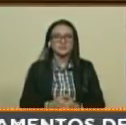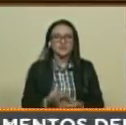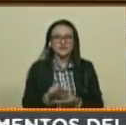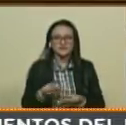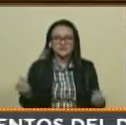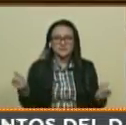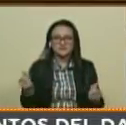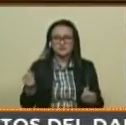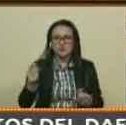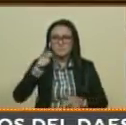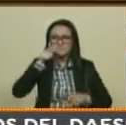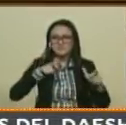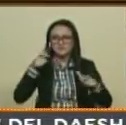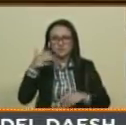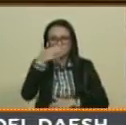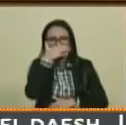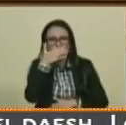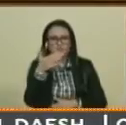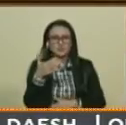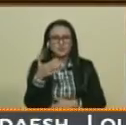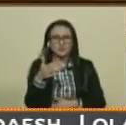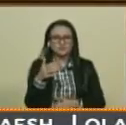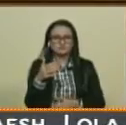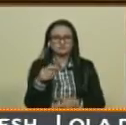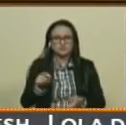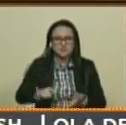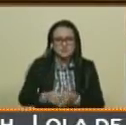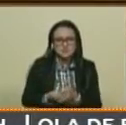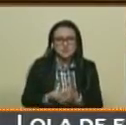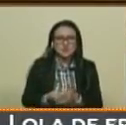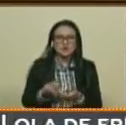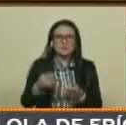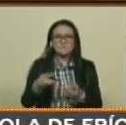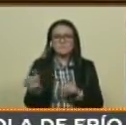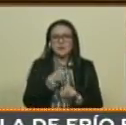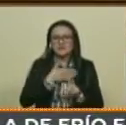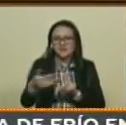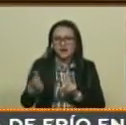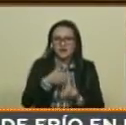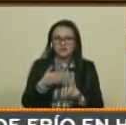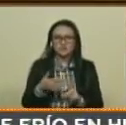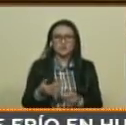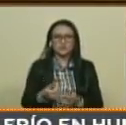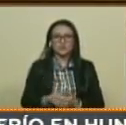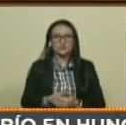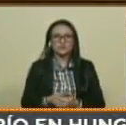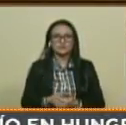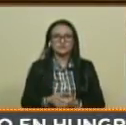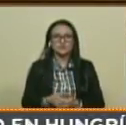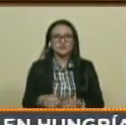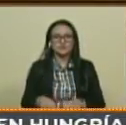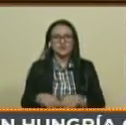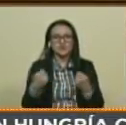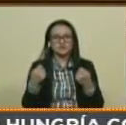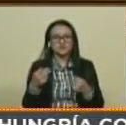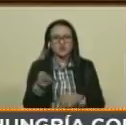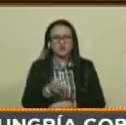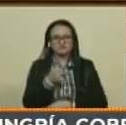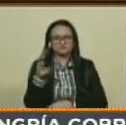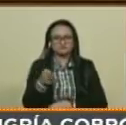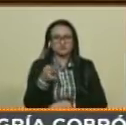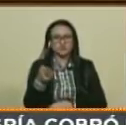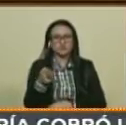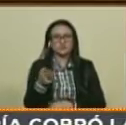forzada de personas, tortura, privación ilegítima, trato humano y violación de domicilio, así como el uso indebido de arma orgánica,